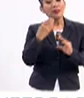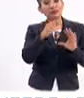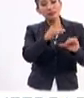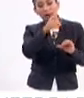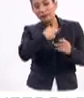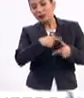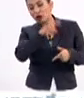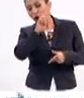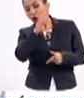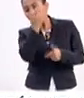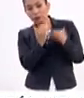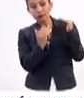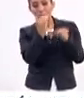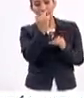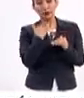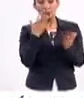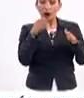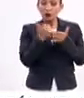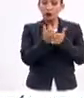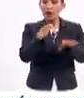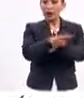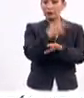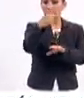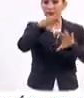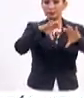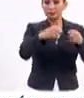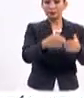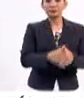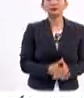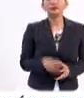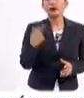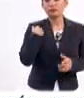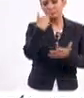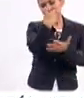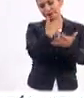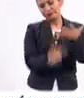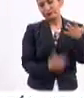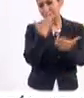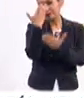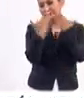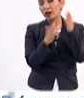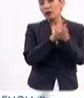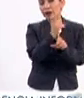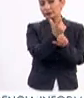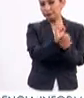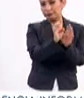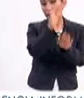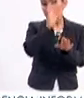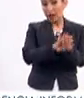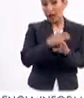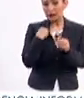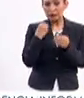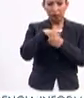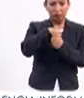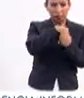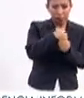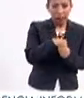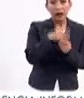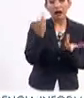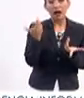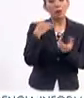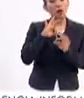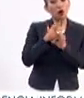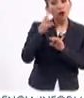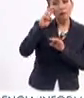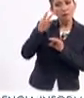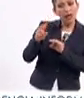formar universitarios que sean agentes de cambio en sus comunidades. Su oferta educativa considera carreras con mayor saturación,